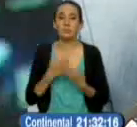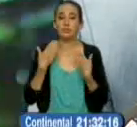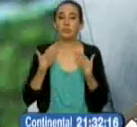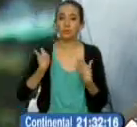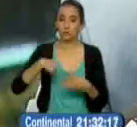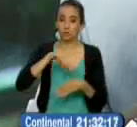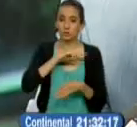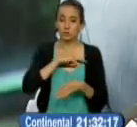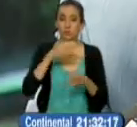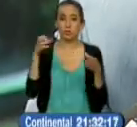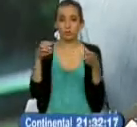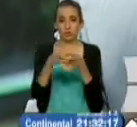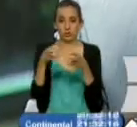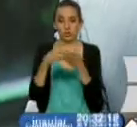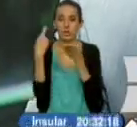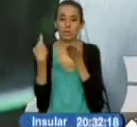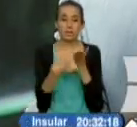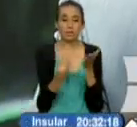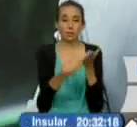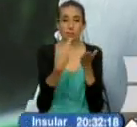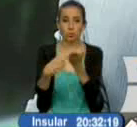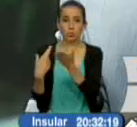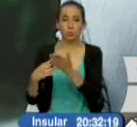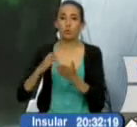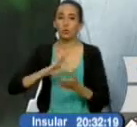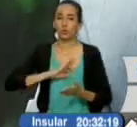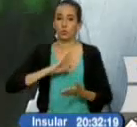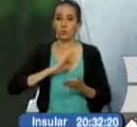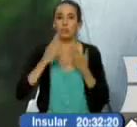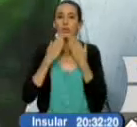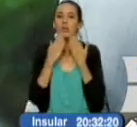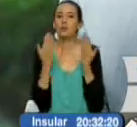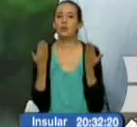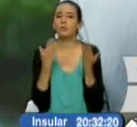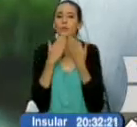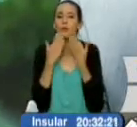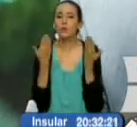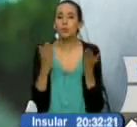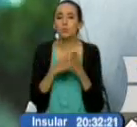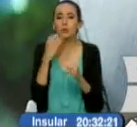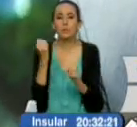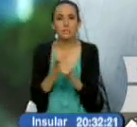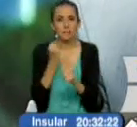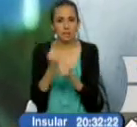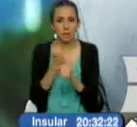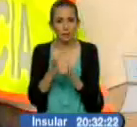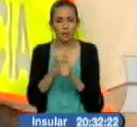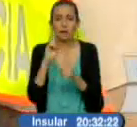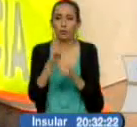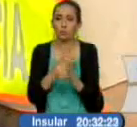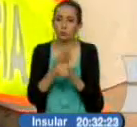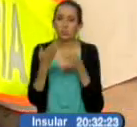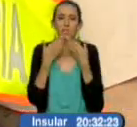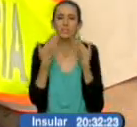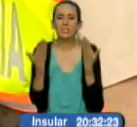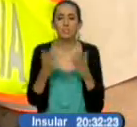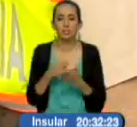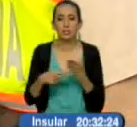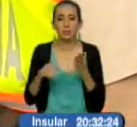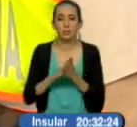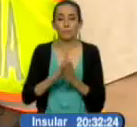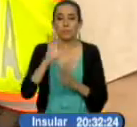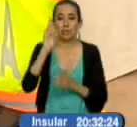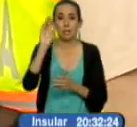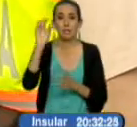una mesa técnica de trabajo que ha determinado cuáles van a ser los recursos que se van a utilizar. En Guayas se contará con